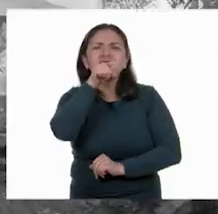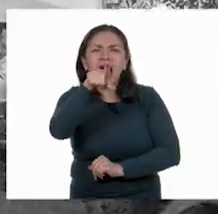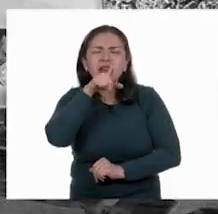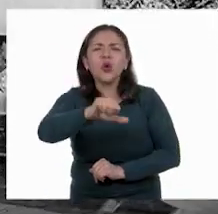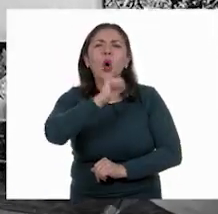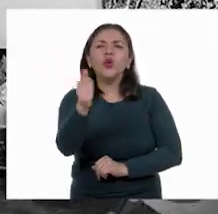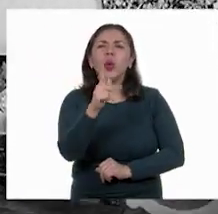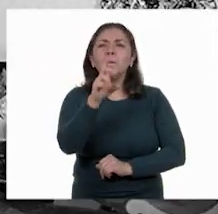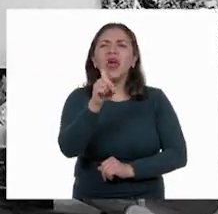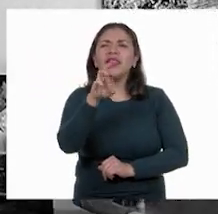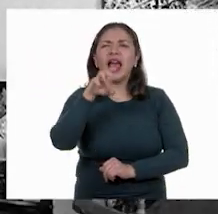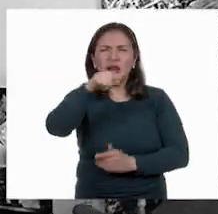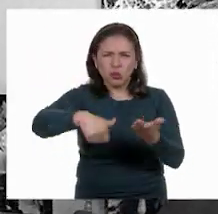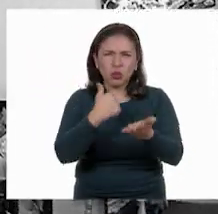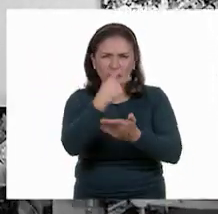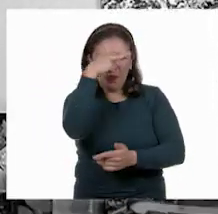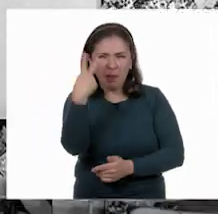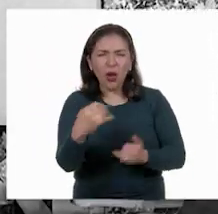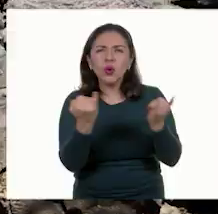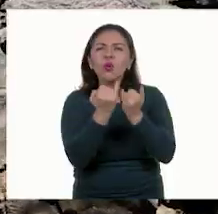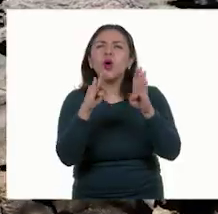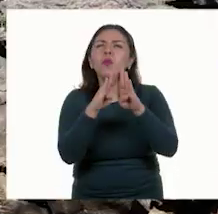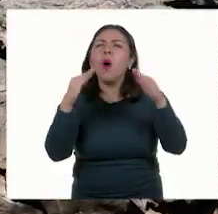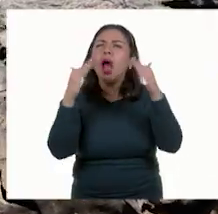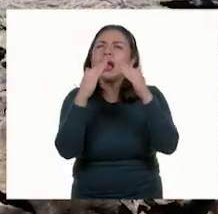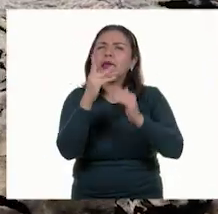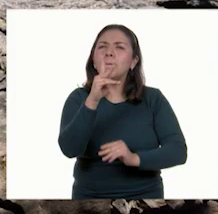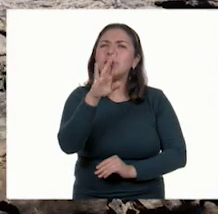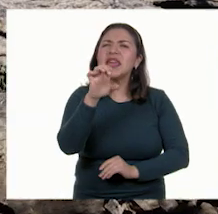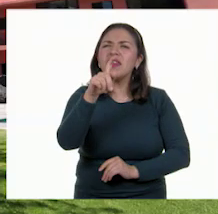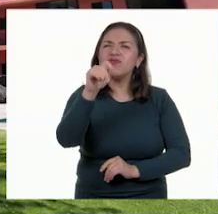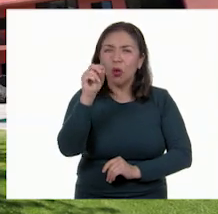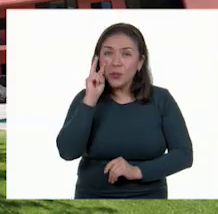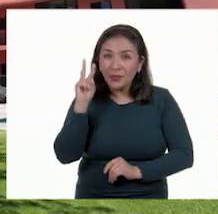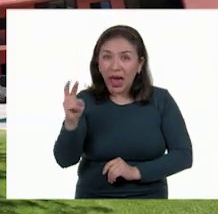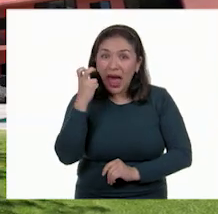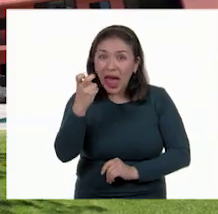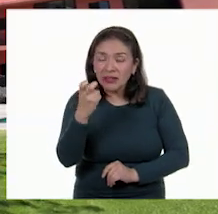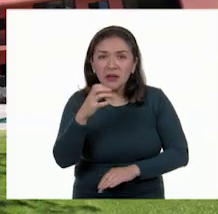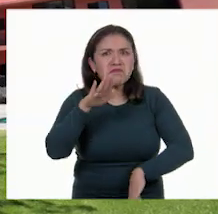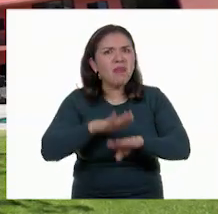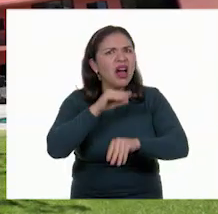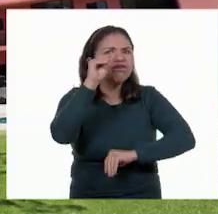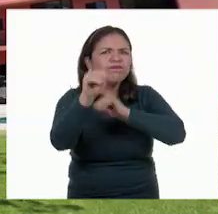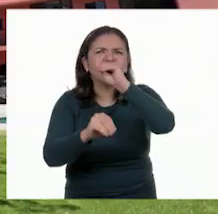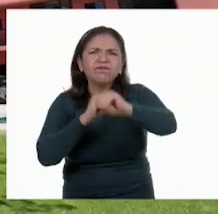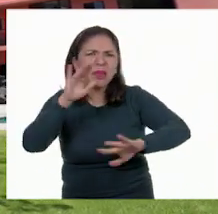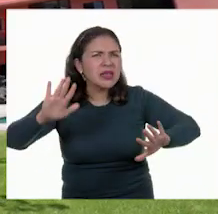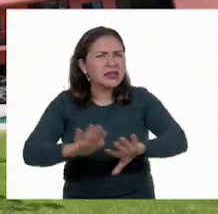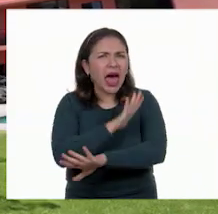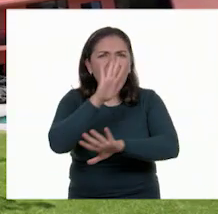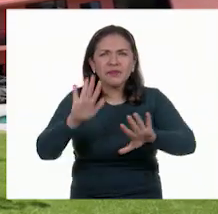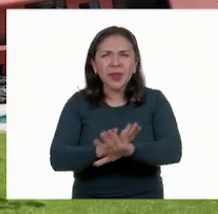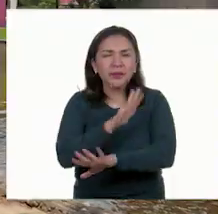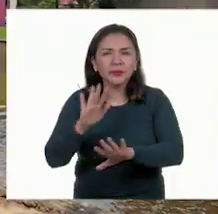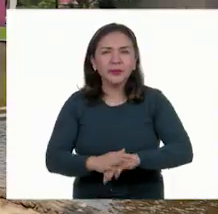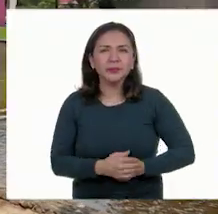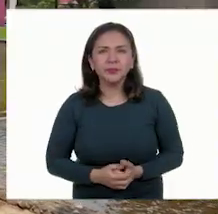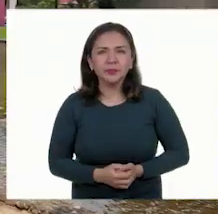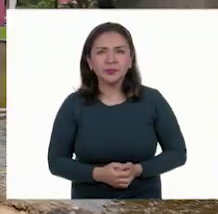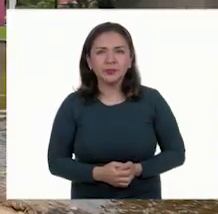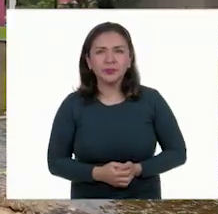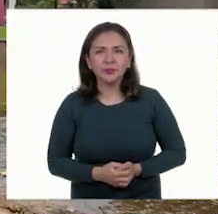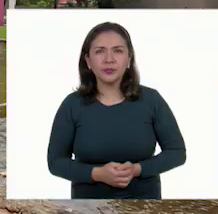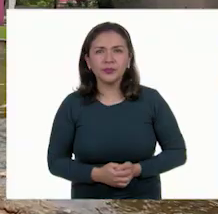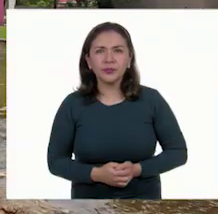Pedregal en la Ciudad de México, como la Casa Prieto Barragán, totalmente restaurada, y